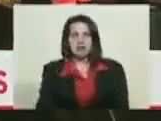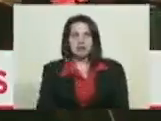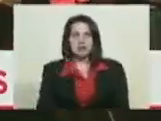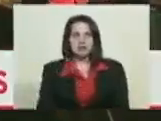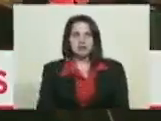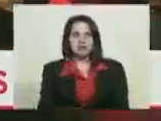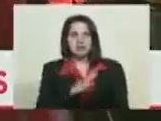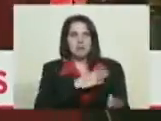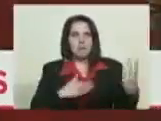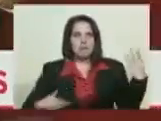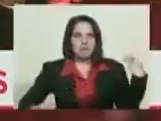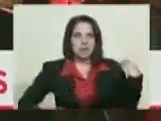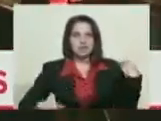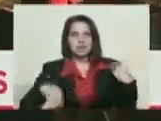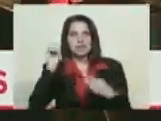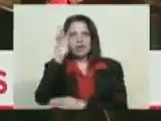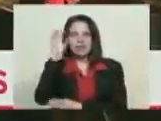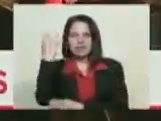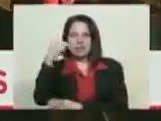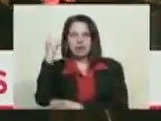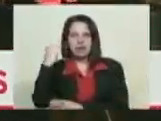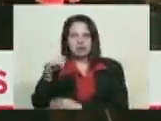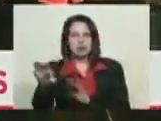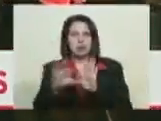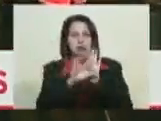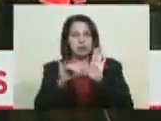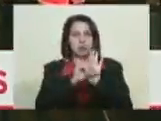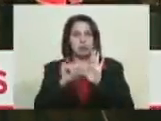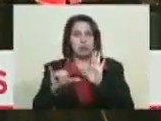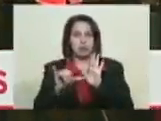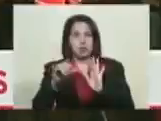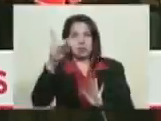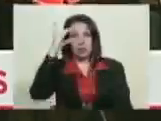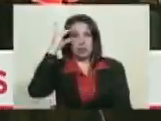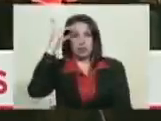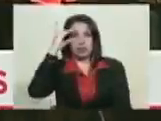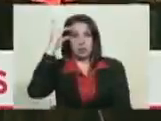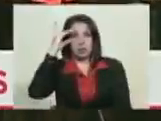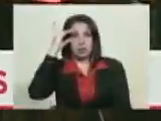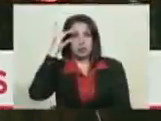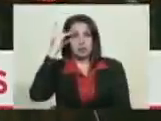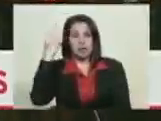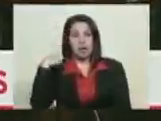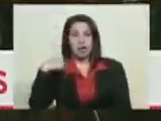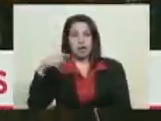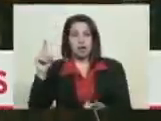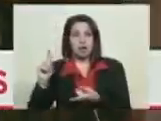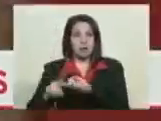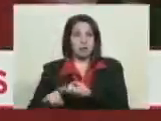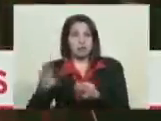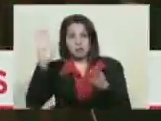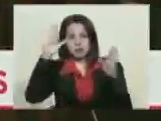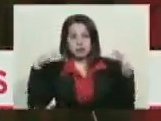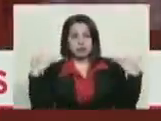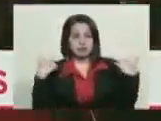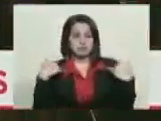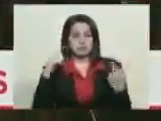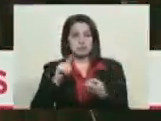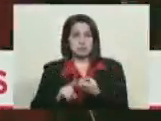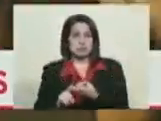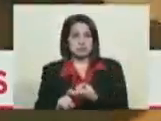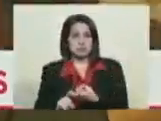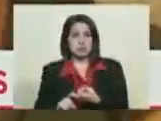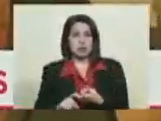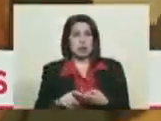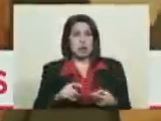nuestra presidenta de la Asamblea Nacional Constituyente, Delcy Rodríguez, a Cilia Flores, primera combatiente,